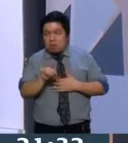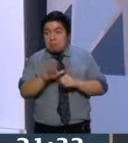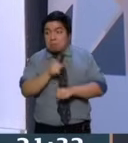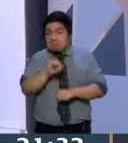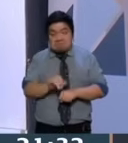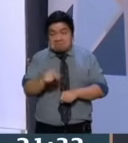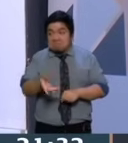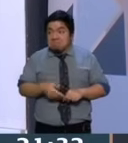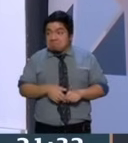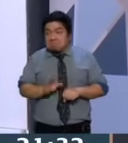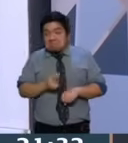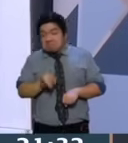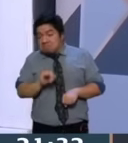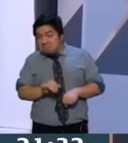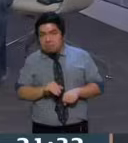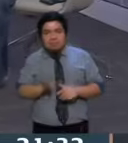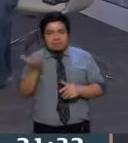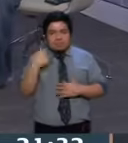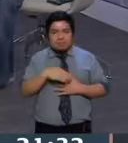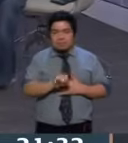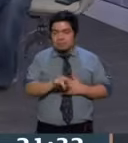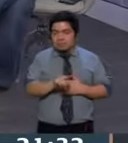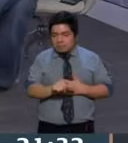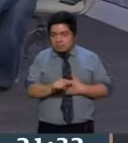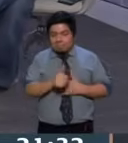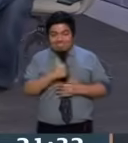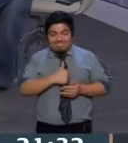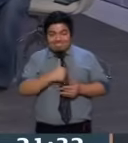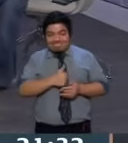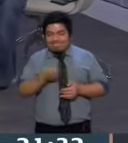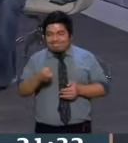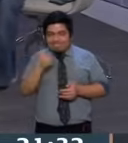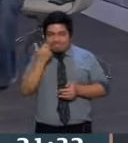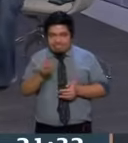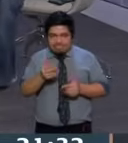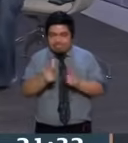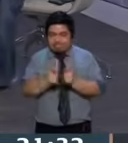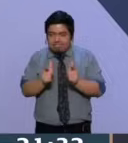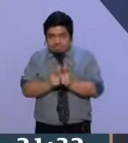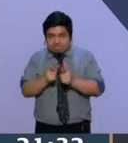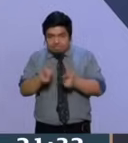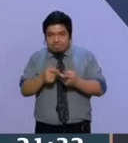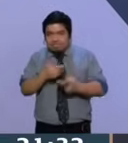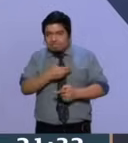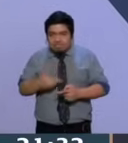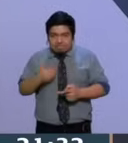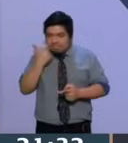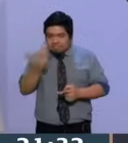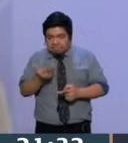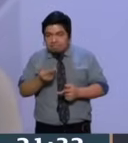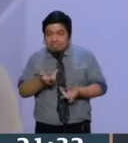rosa? Porque desde que llegó Morena, desgraciadamente, lo que él quiso, lo que el partido quiso, lo que el presidente quiso,